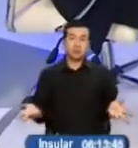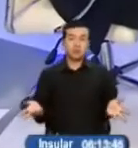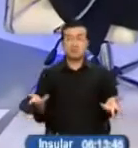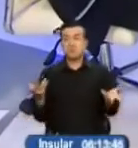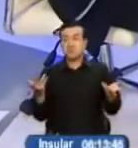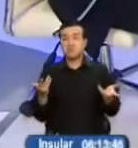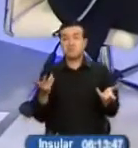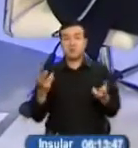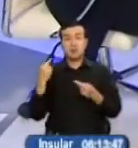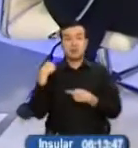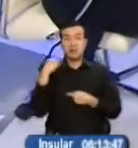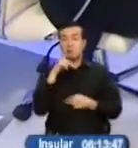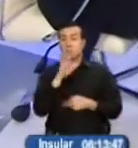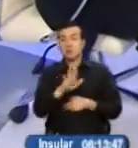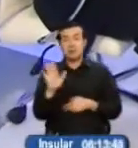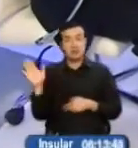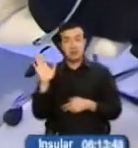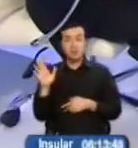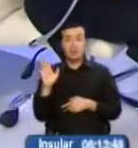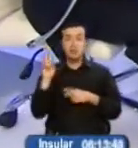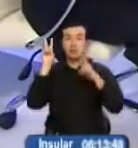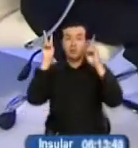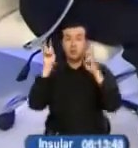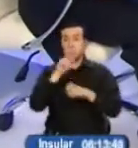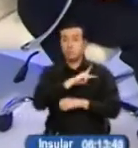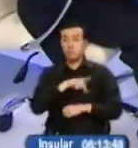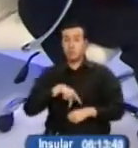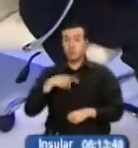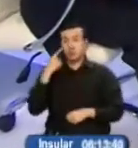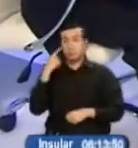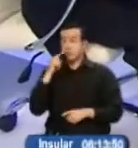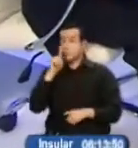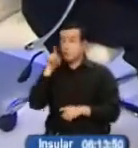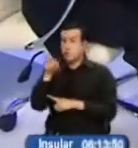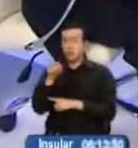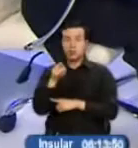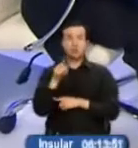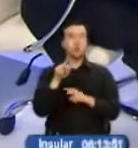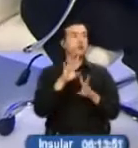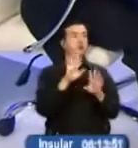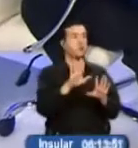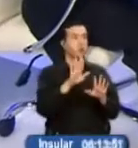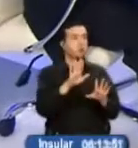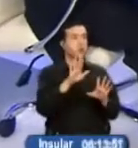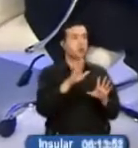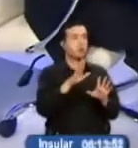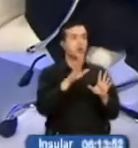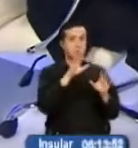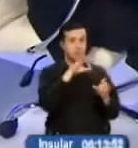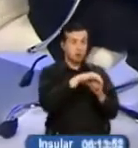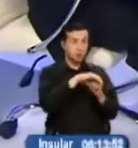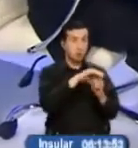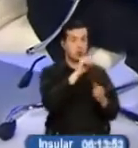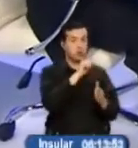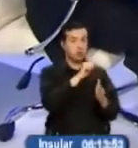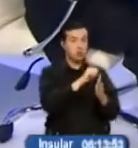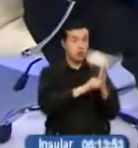hay responsabilidad. Sin embargo, no es un tema que me toca a mí señalar. No, no, pero me refiero en la consulta. De acuerdo a la consulta, tendrían